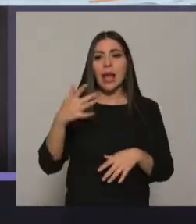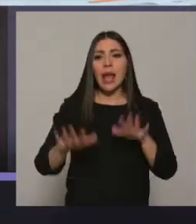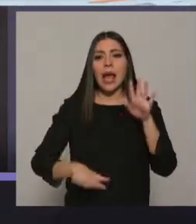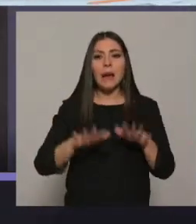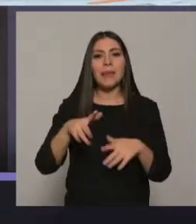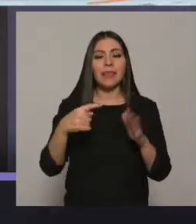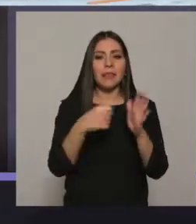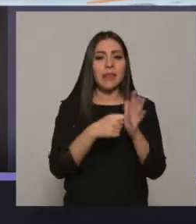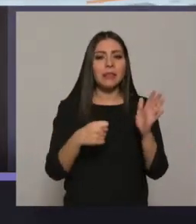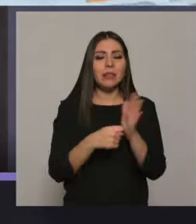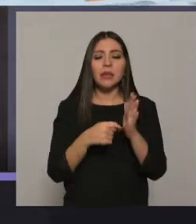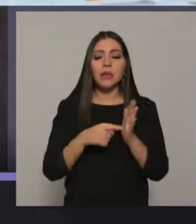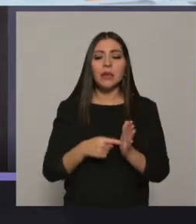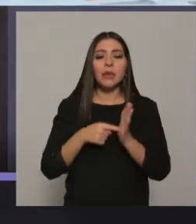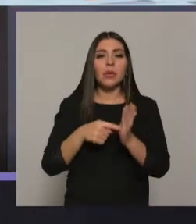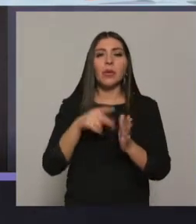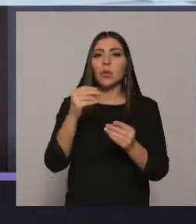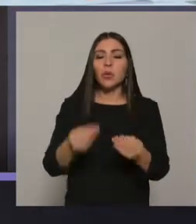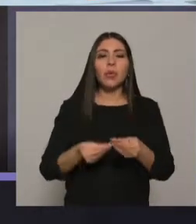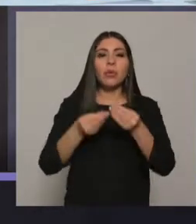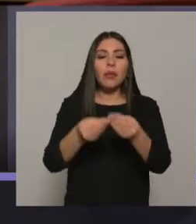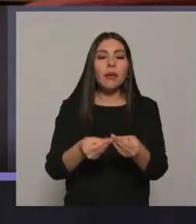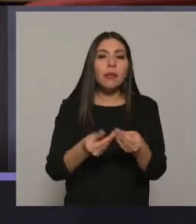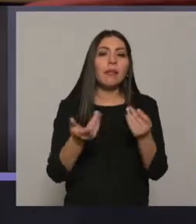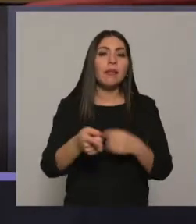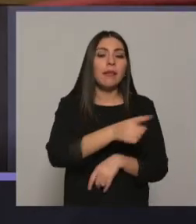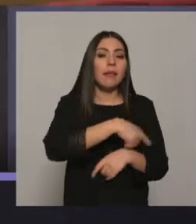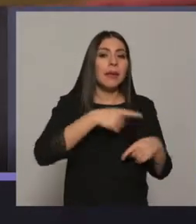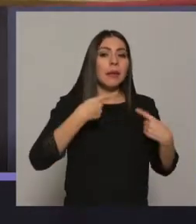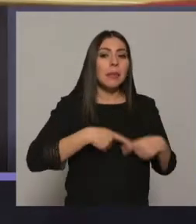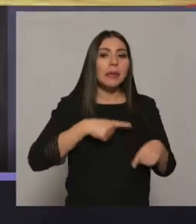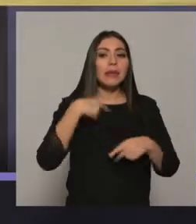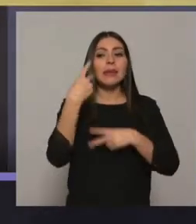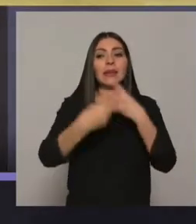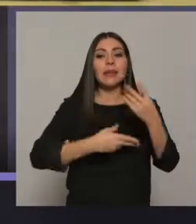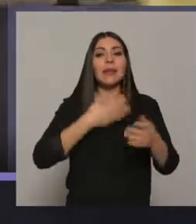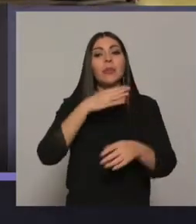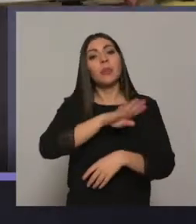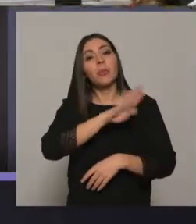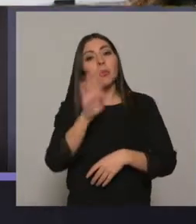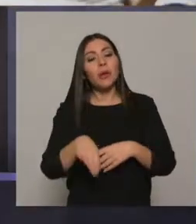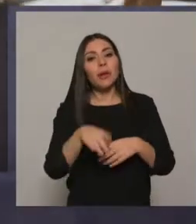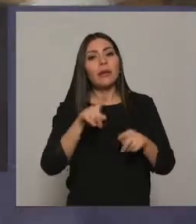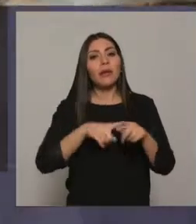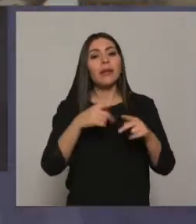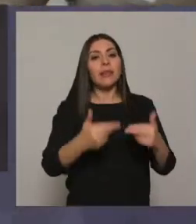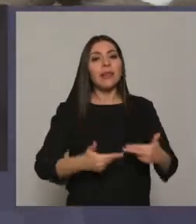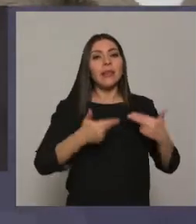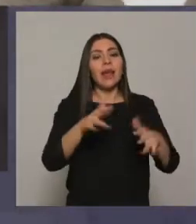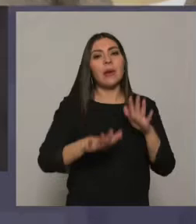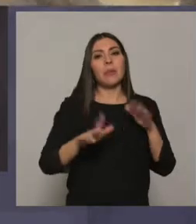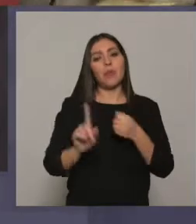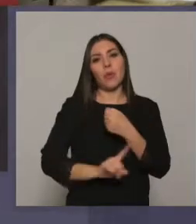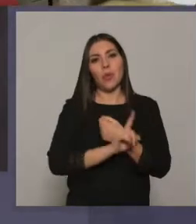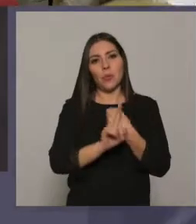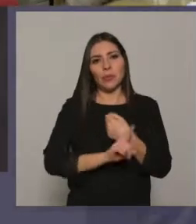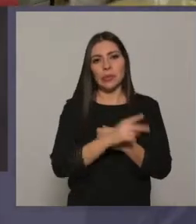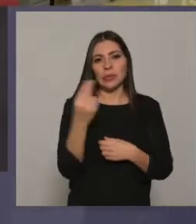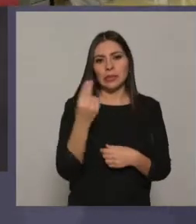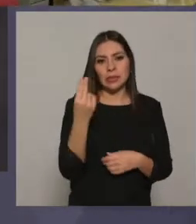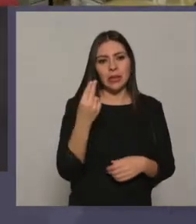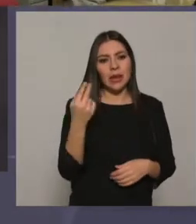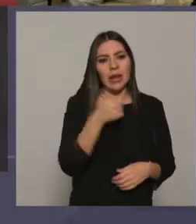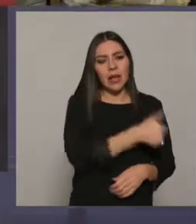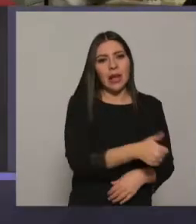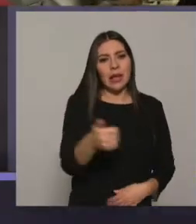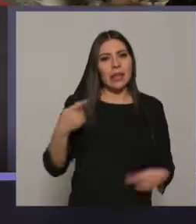se presentan y genera problemas para quien sucede a la persona, ¿no? Entonces es importante recuperar este orden personal en